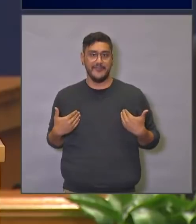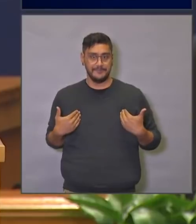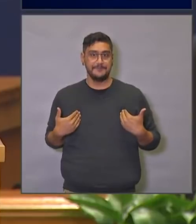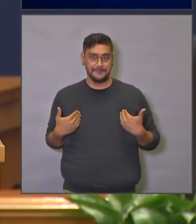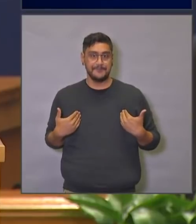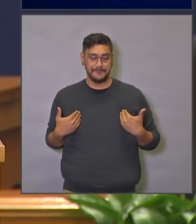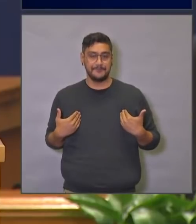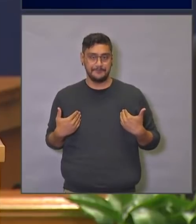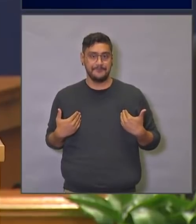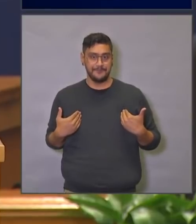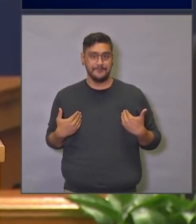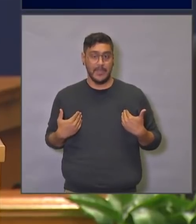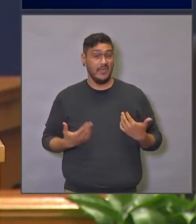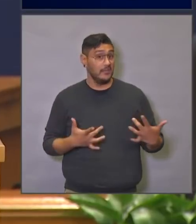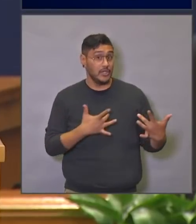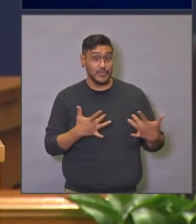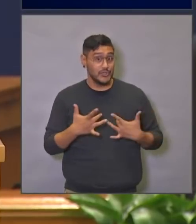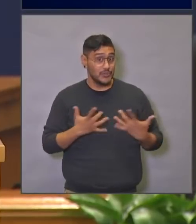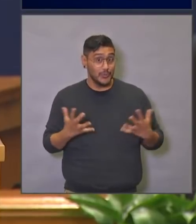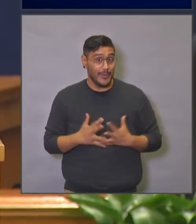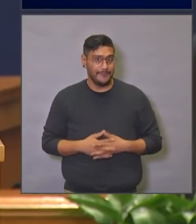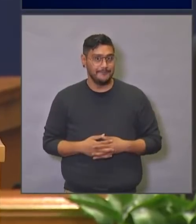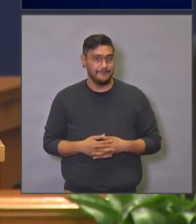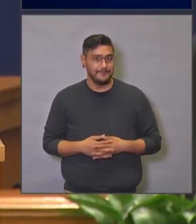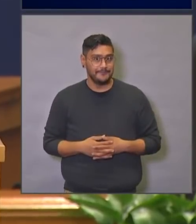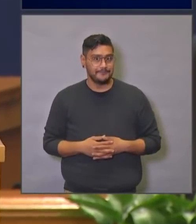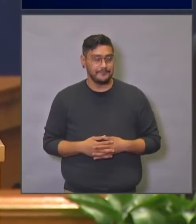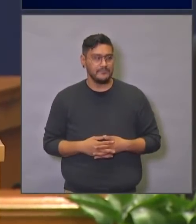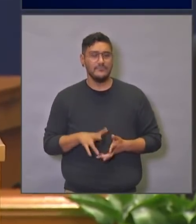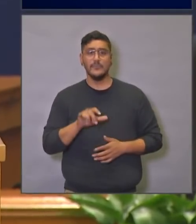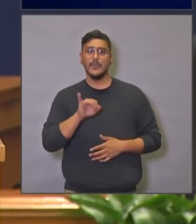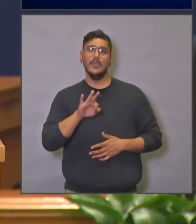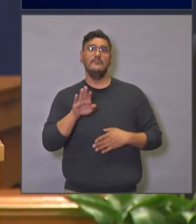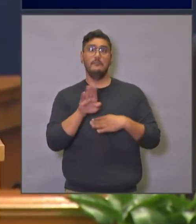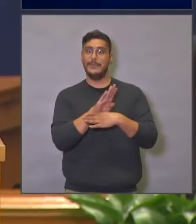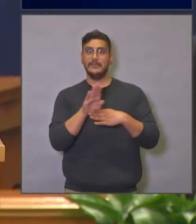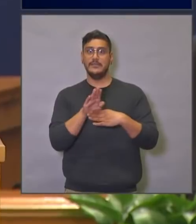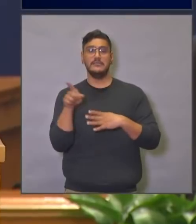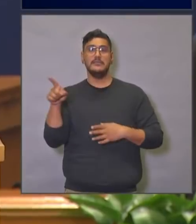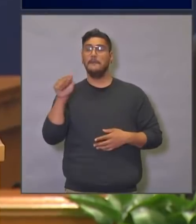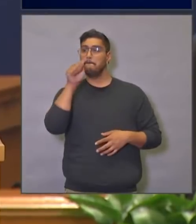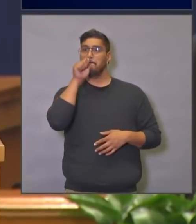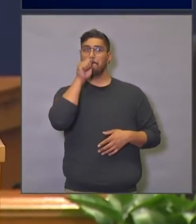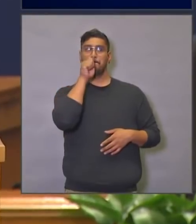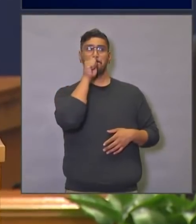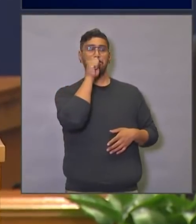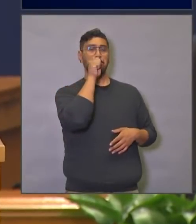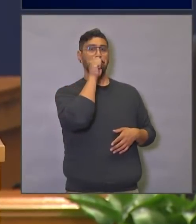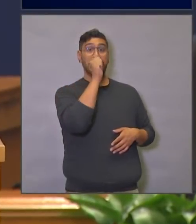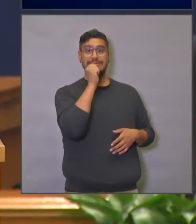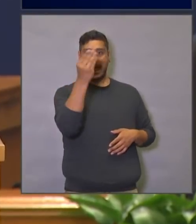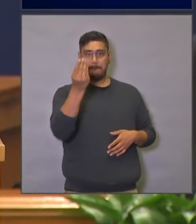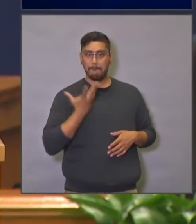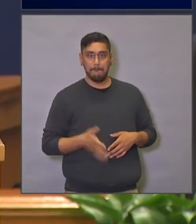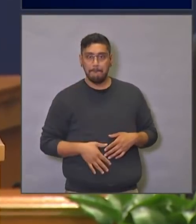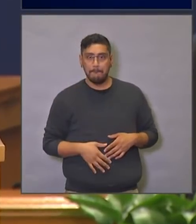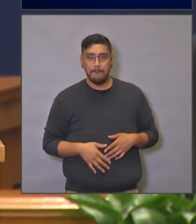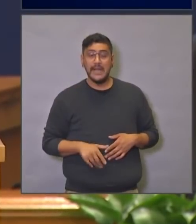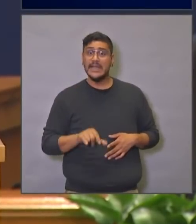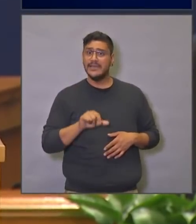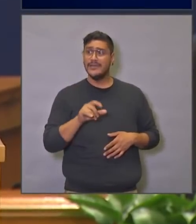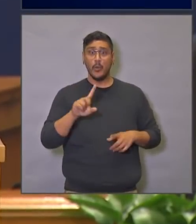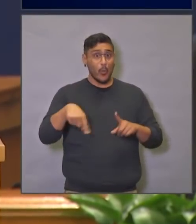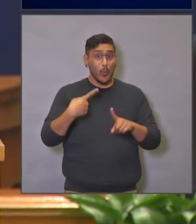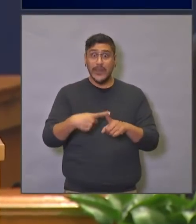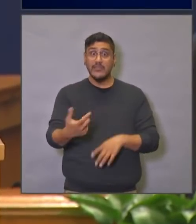que cuando el negocio no da estos datos al departamento, ya que tienen 3 casos, deben